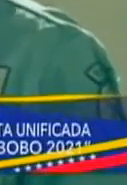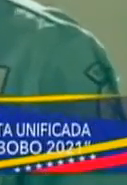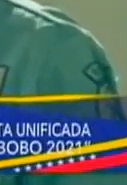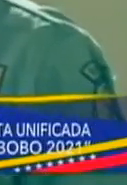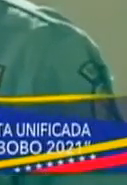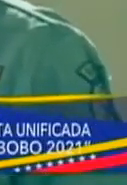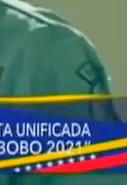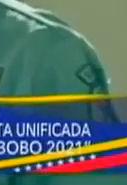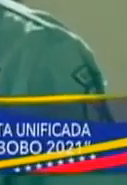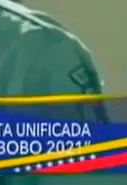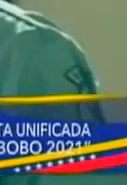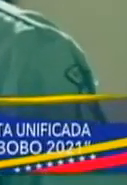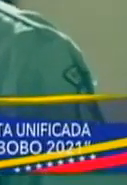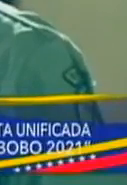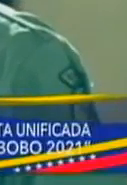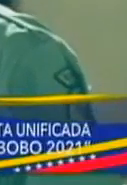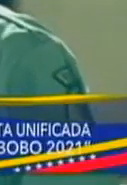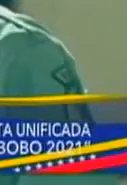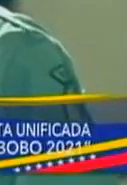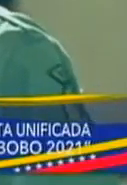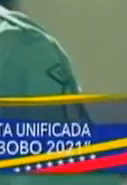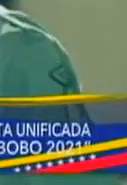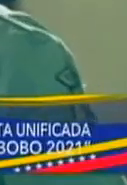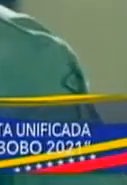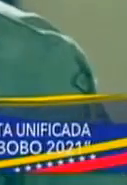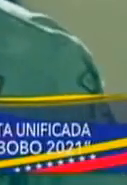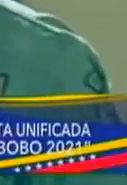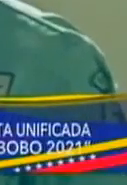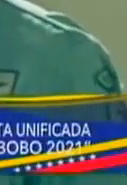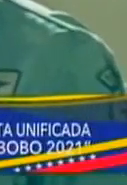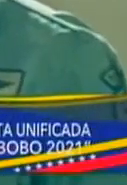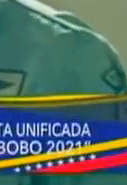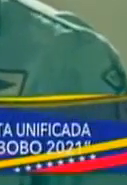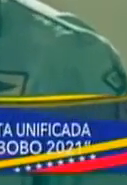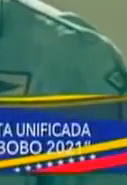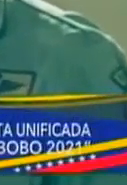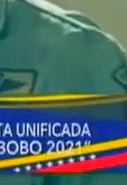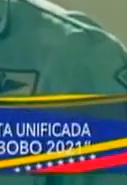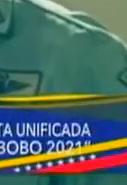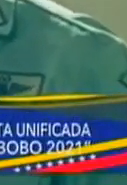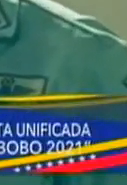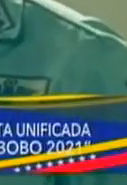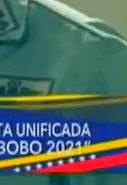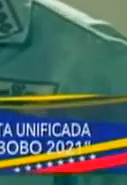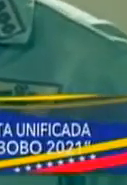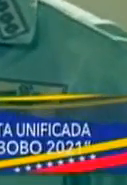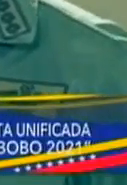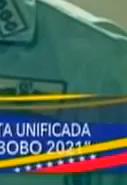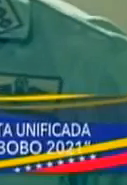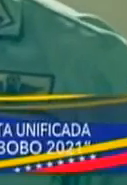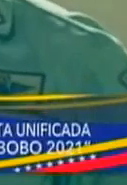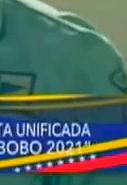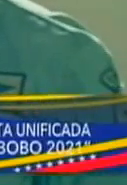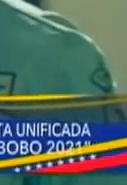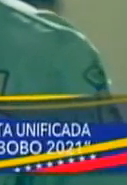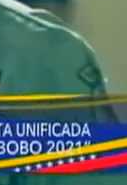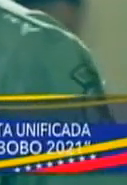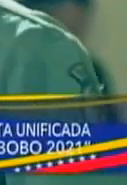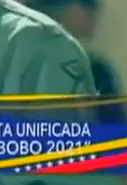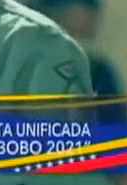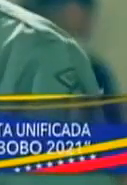una experiencia extraordinaria. Hemos venido optimizando el empleo de la fuerza militar, del poder militar, como usted lo